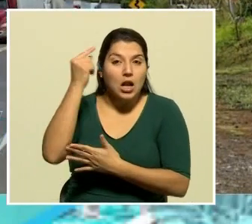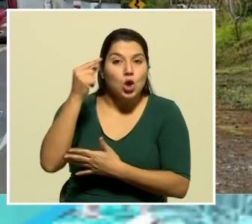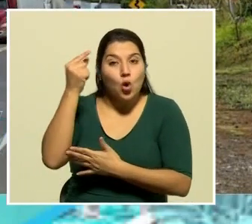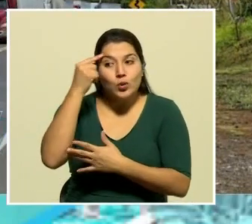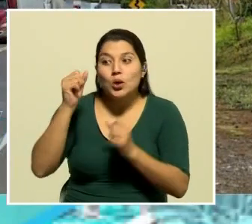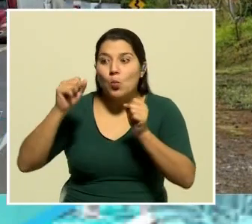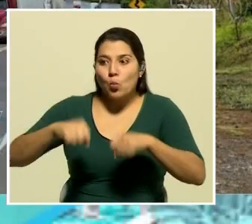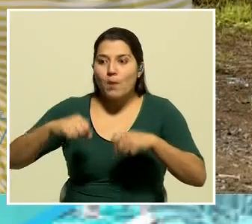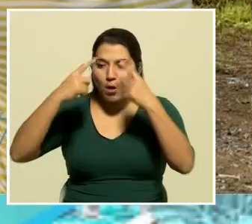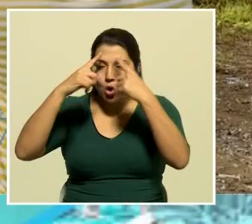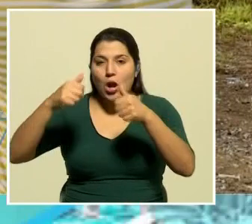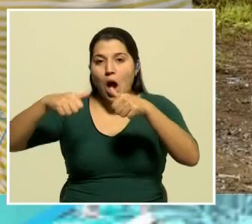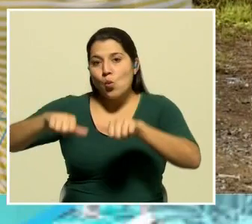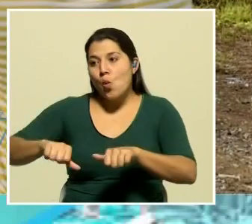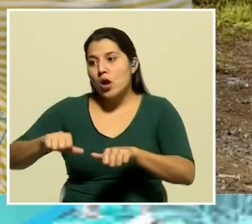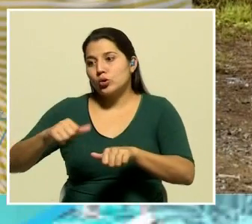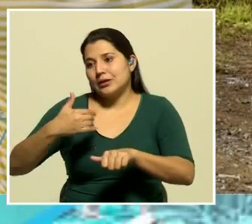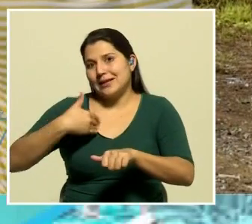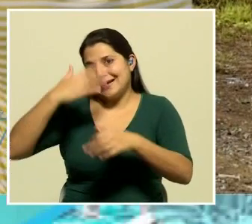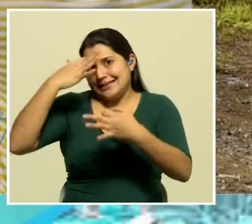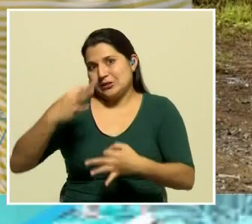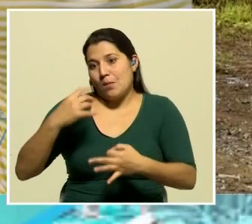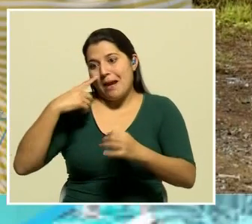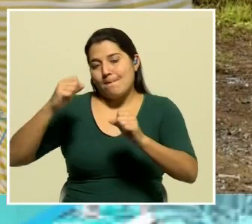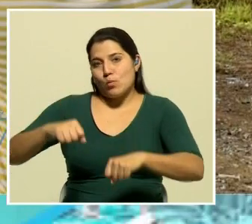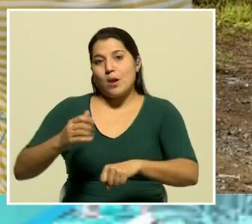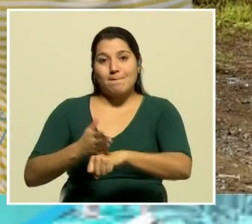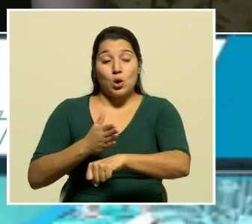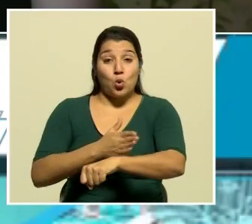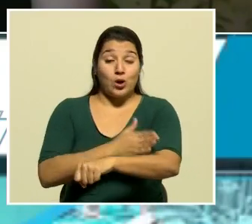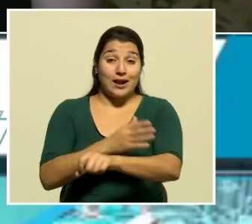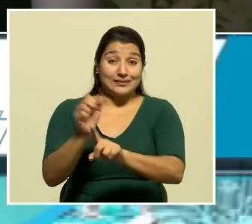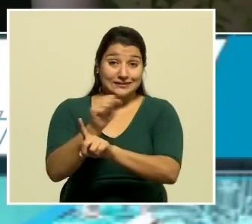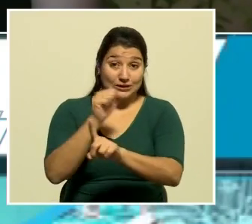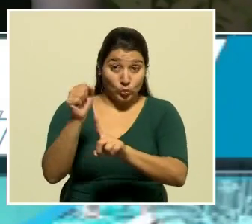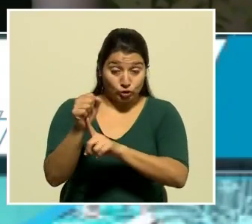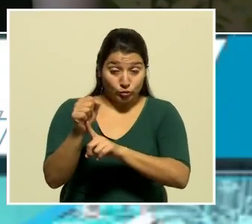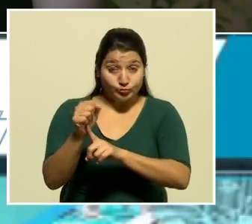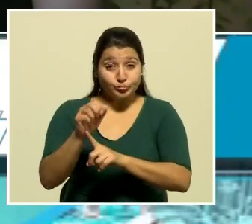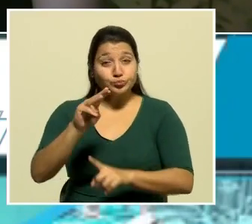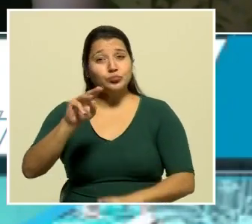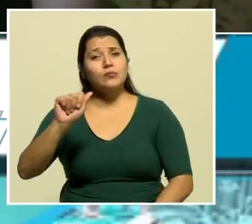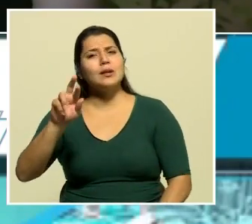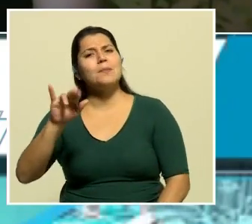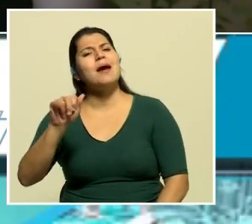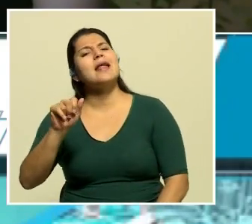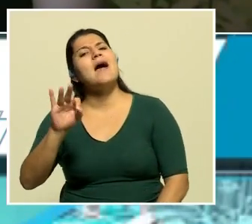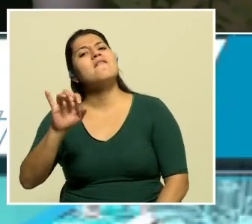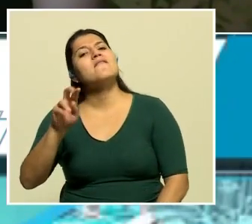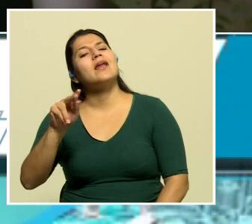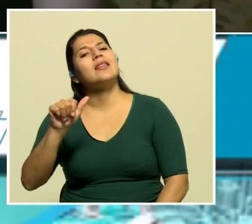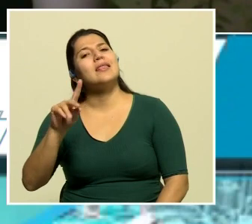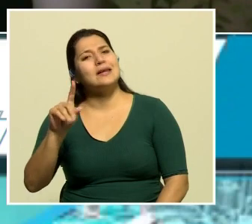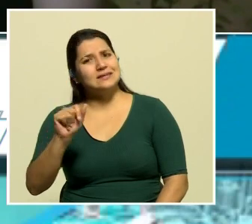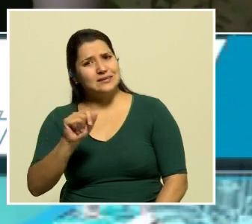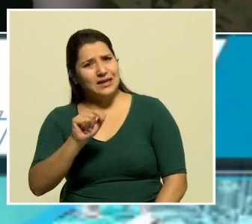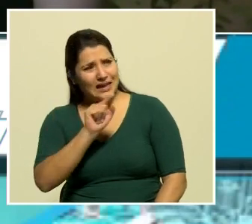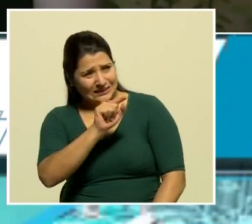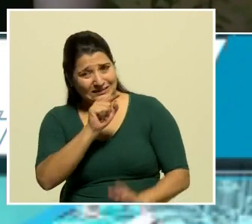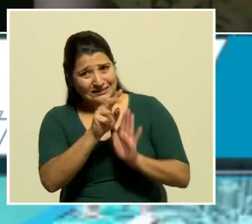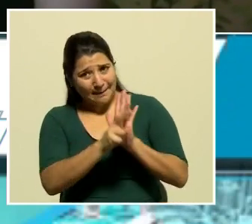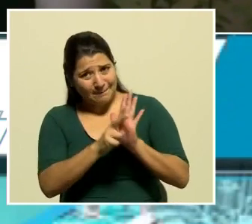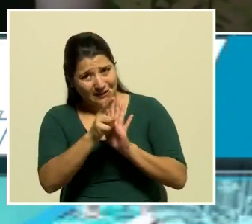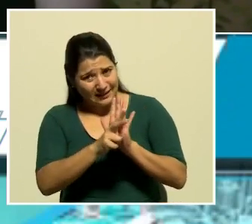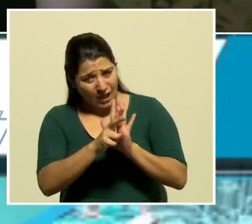ponerse de acuerdo y tomar decisiones para mejorar la situación. María Fernanda, en estas tomas que usted muestra y